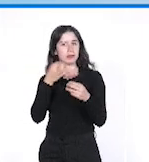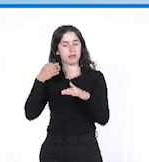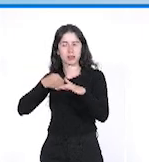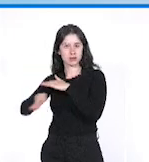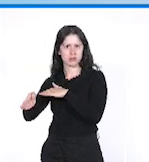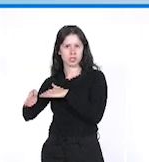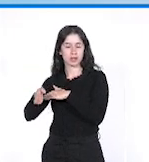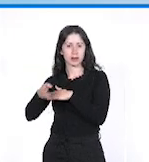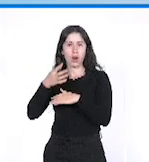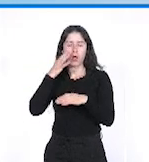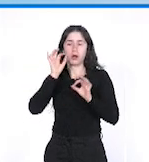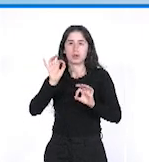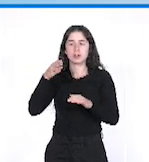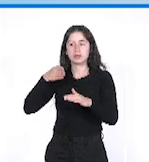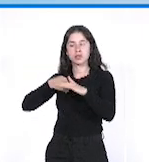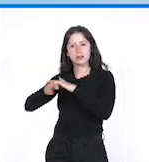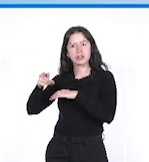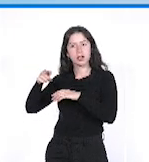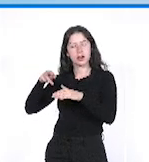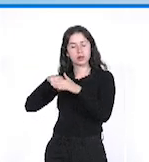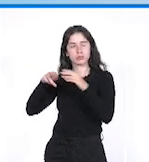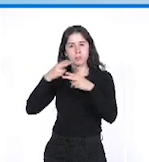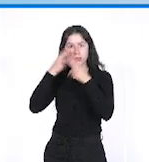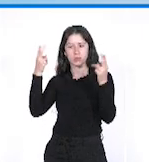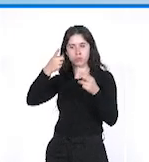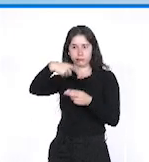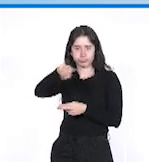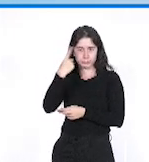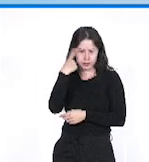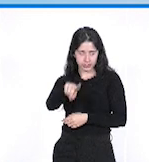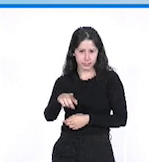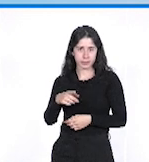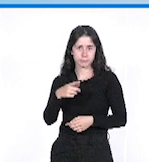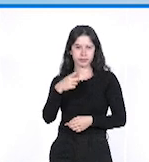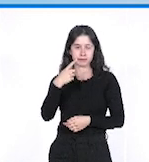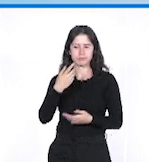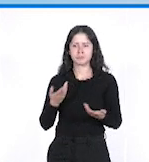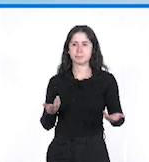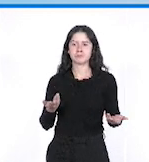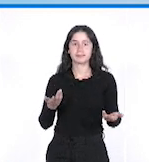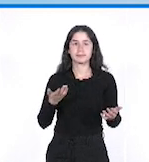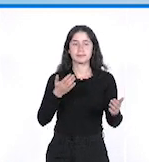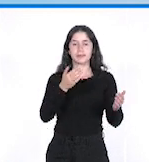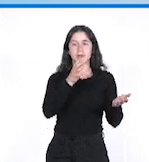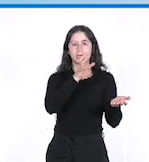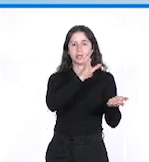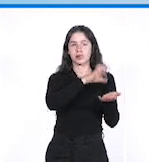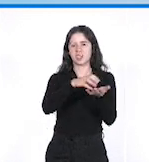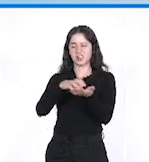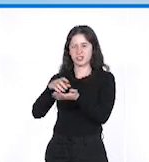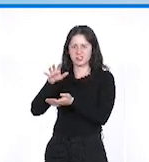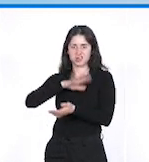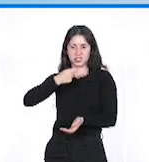lógicamente la accesibilidad de recursos públicos como todos sabemos todas sabéis pues no en todos los lugares de la geografía